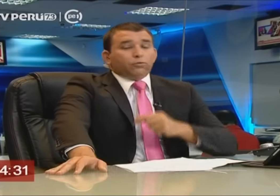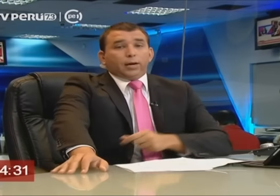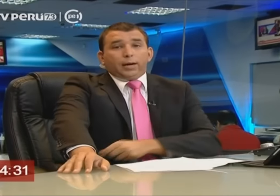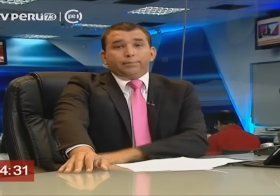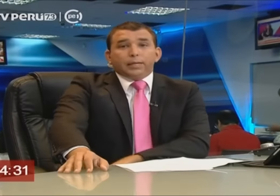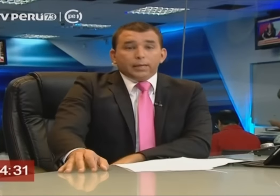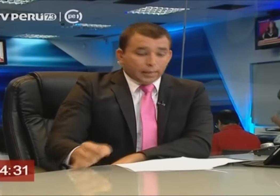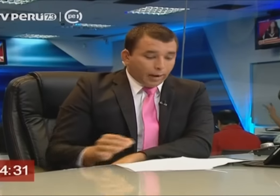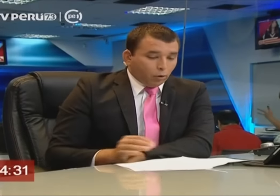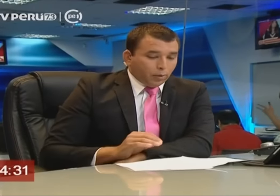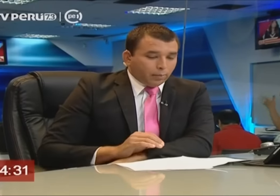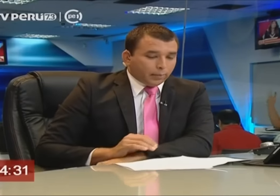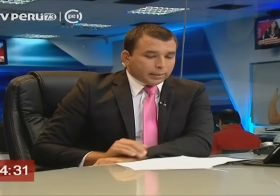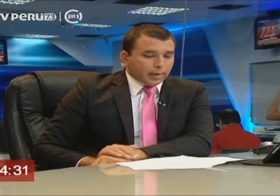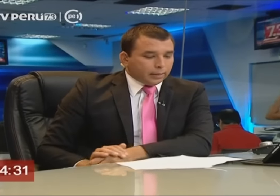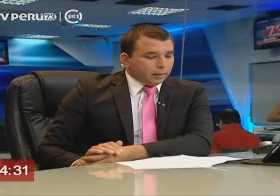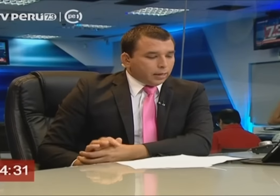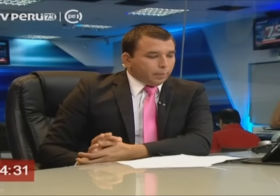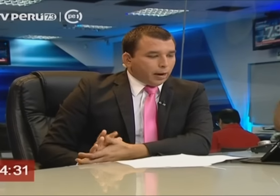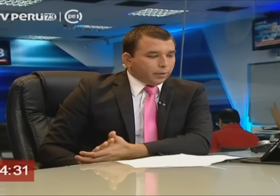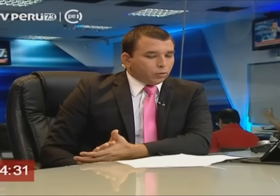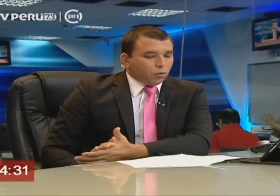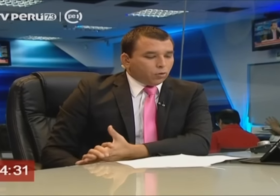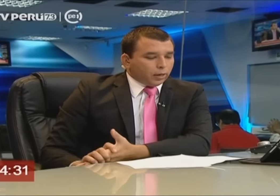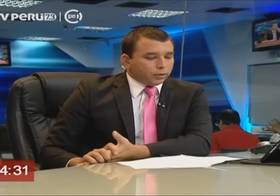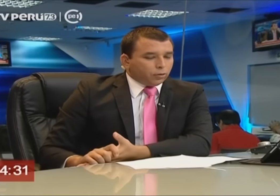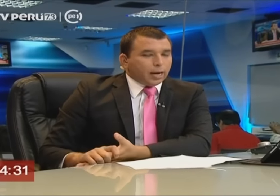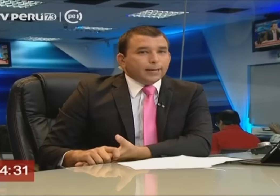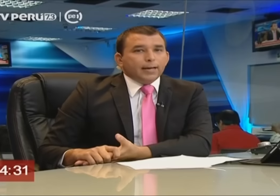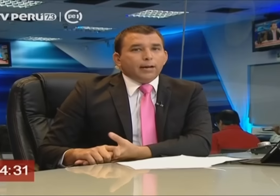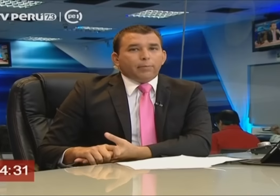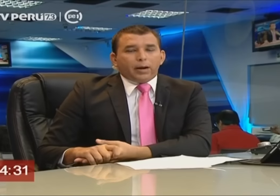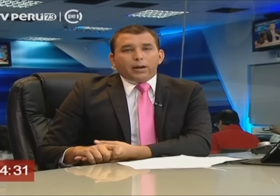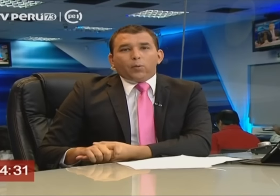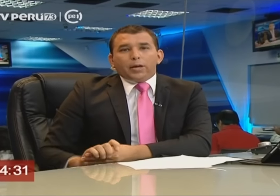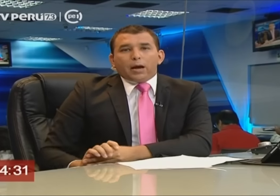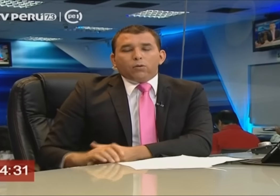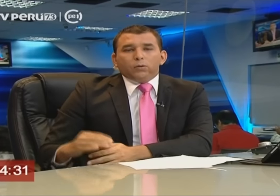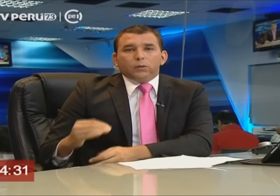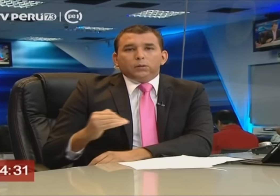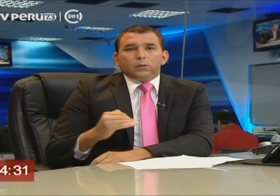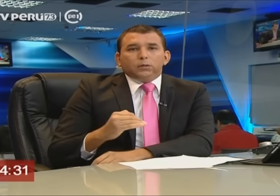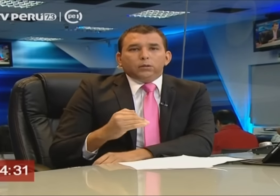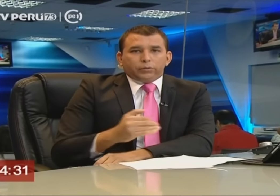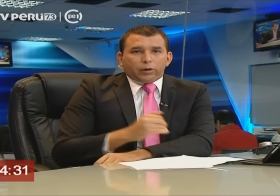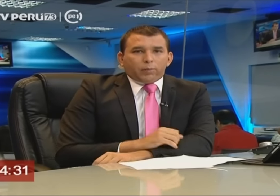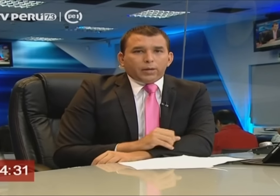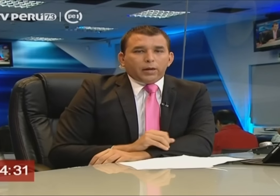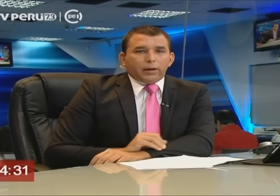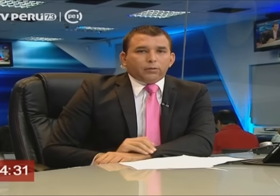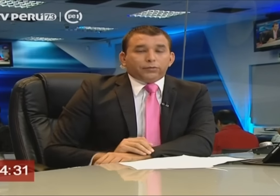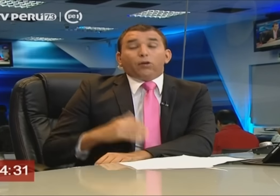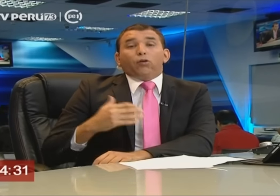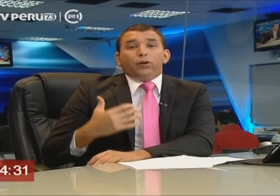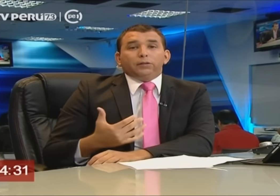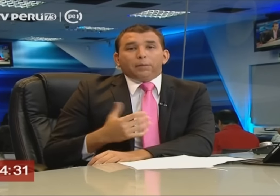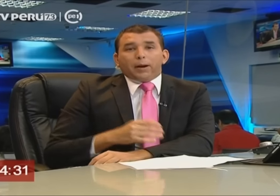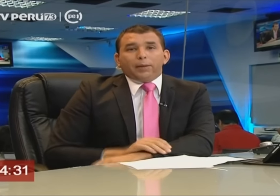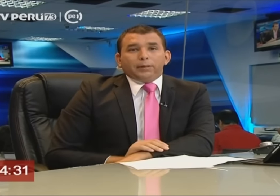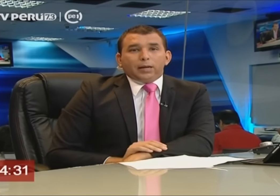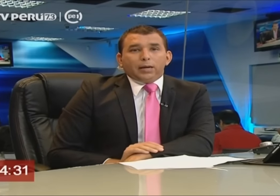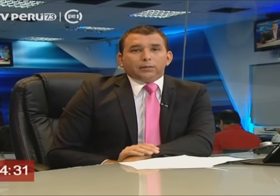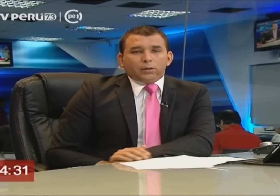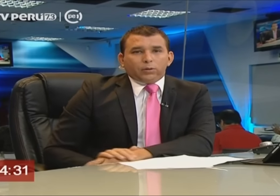Bueno, vamos a volver más adelante del Parlamento Nacional. Marilena Guayasco, nuestra compañera, nuestra